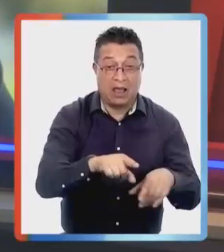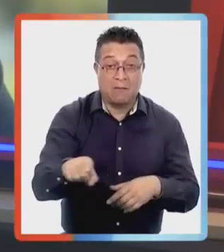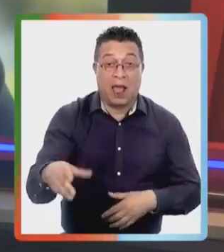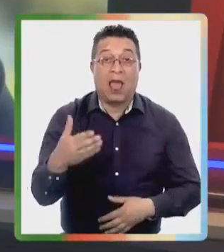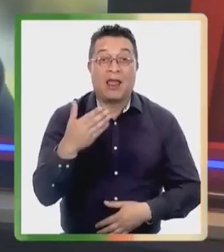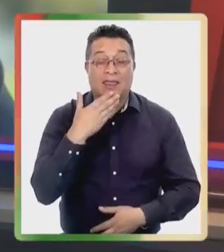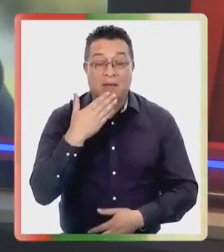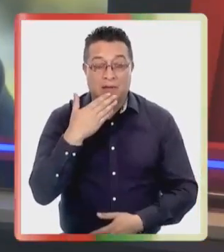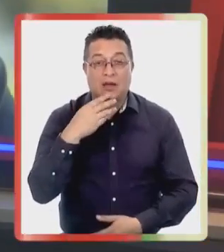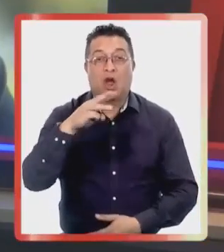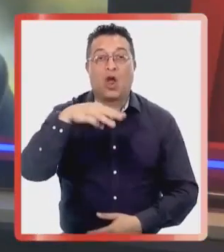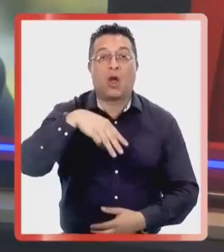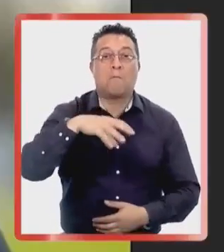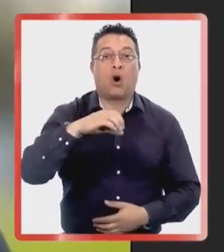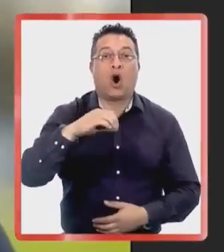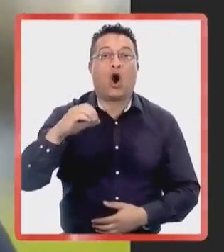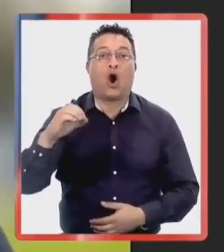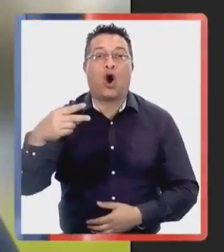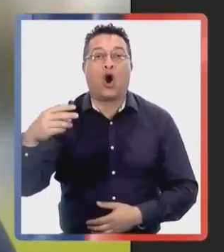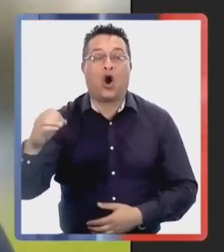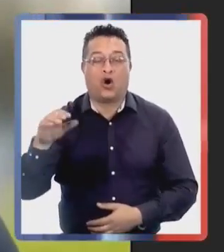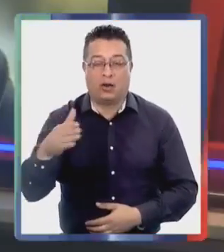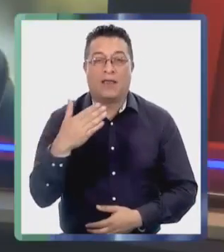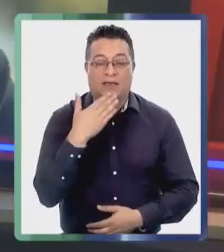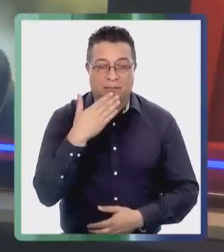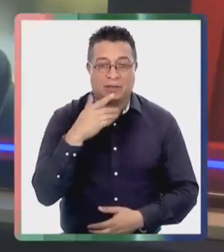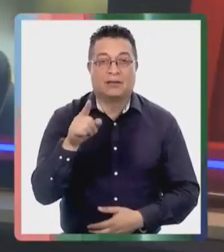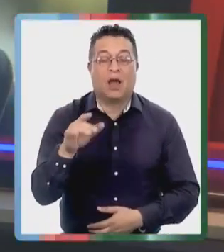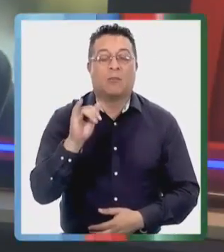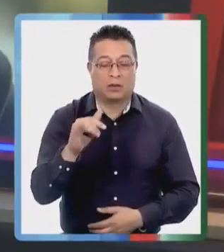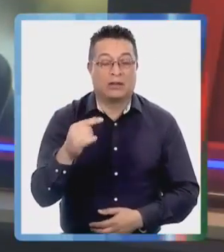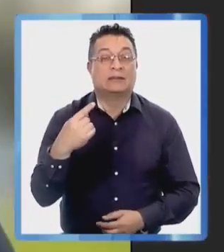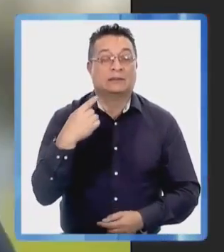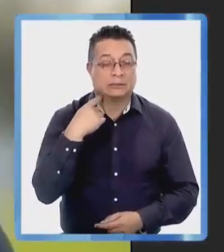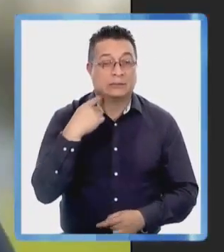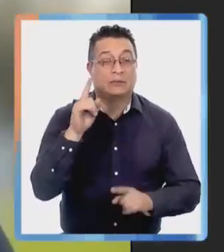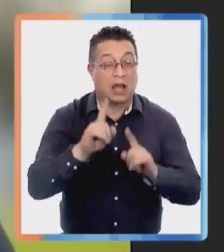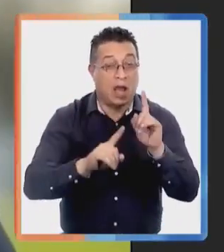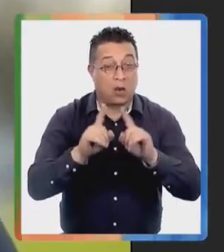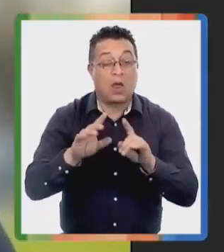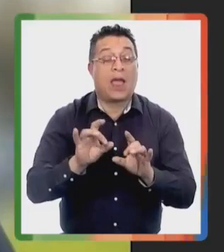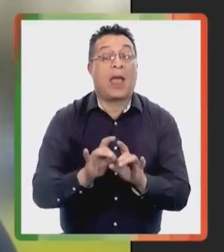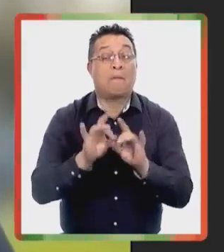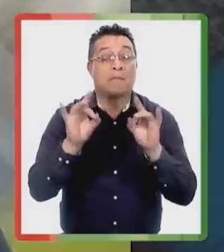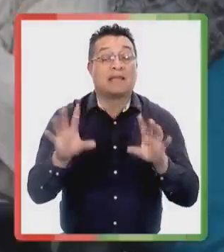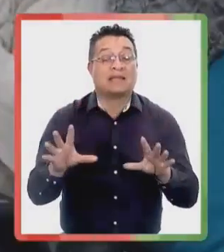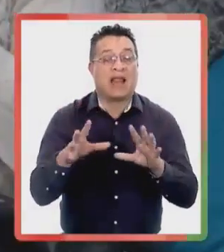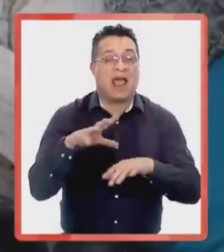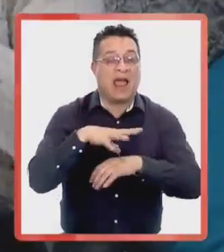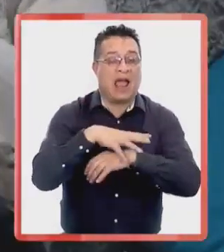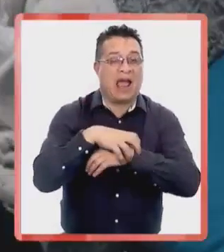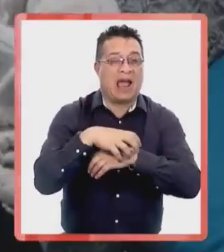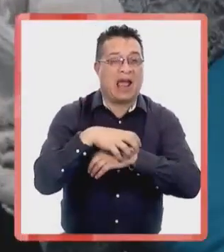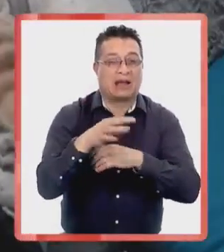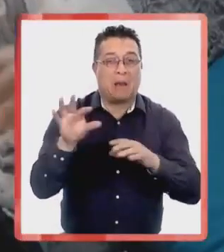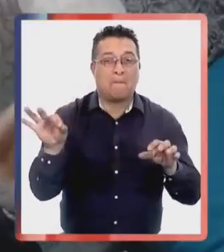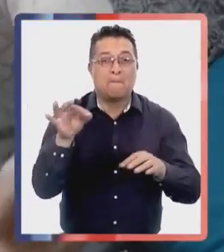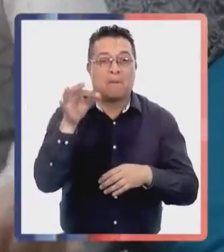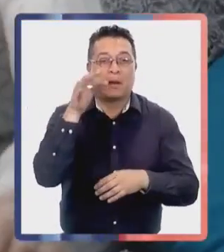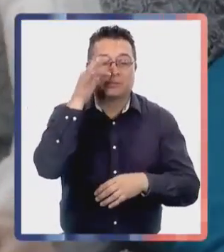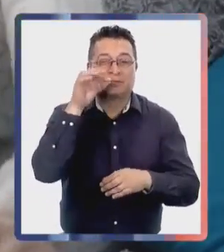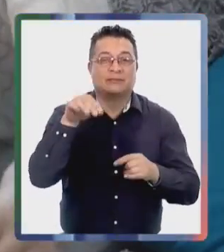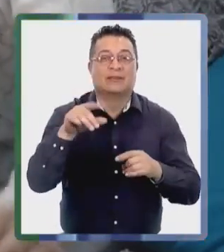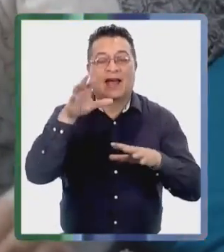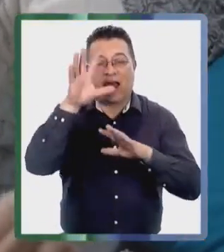también pueden producir, ¿no? El moho también. También pueden producir crisis de asma, pero solo si se es específicamente alérgico a los pelos de gato, o